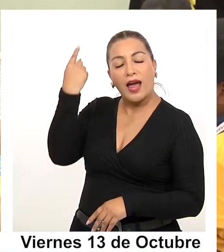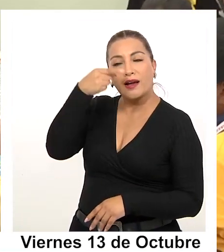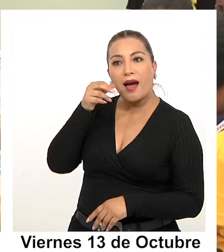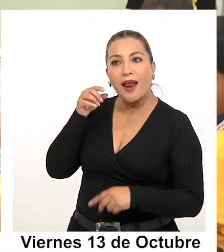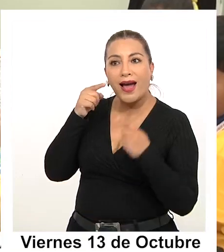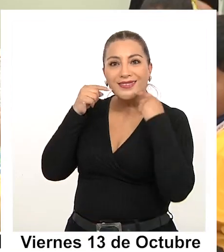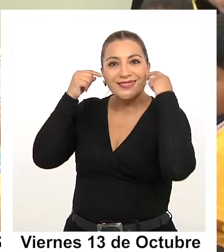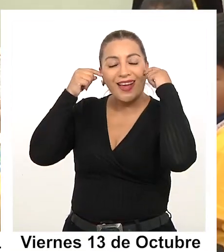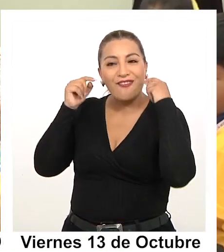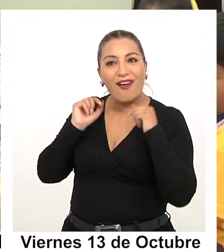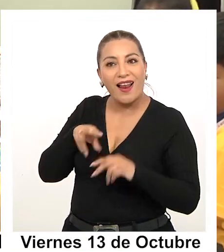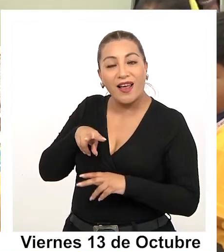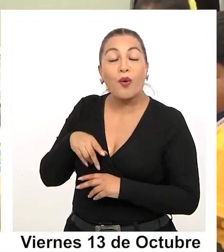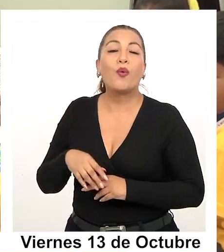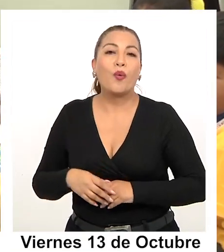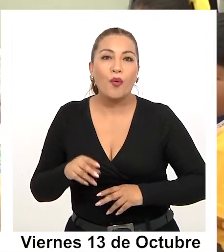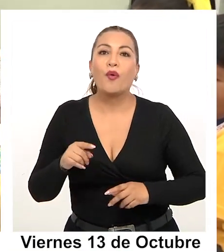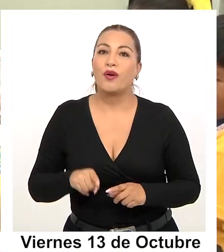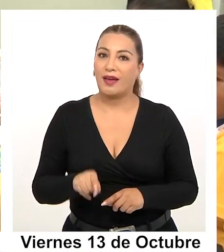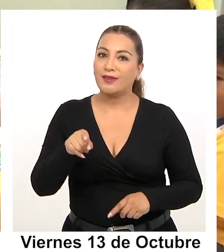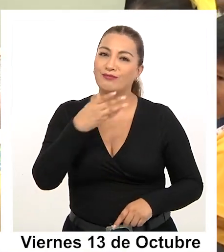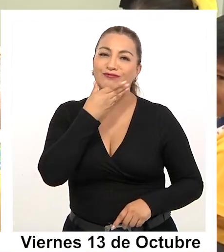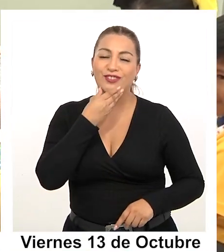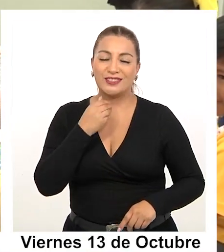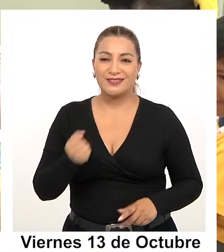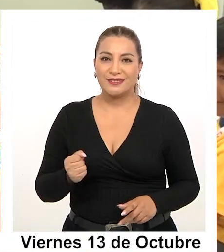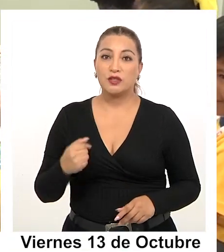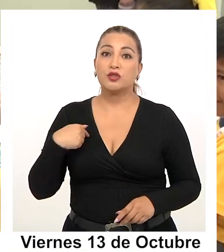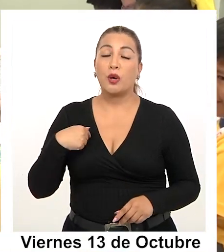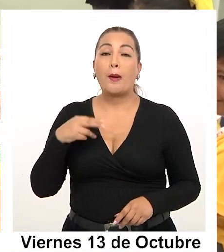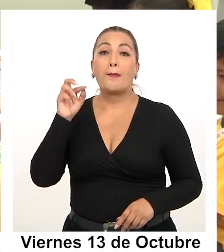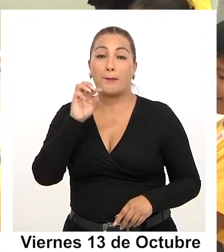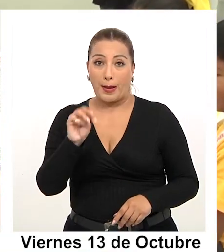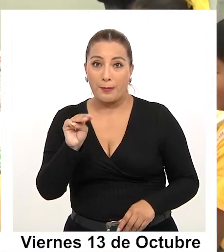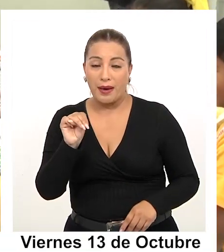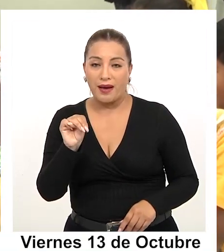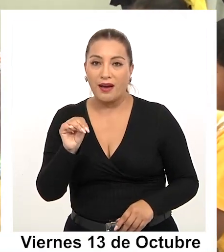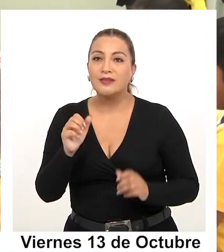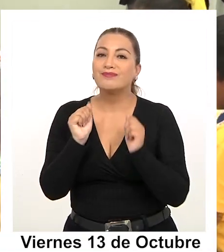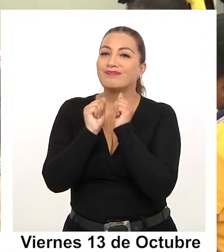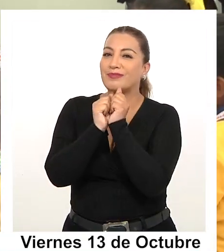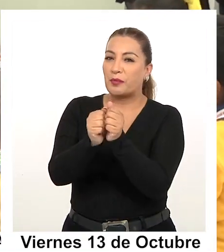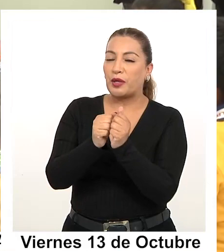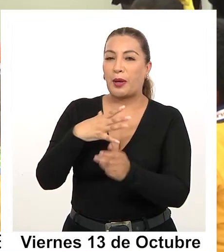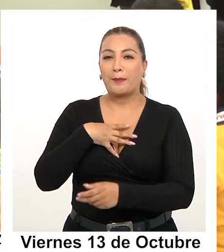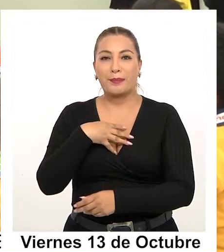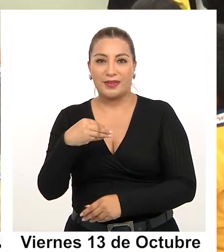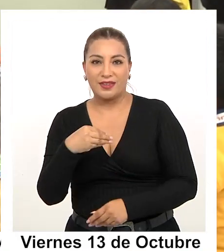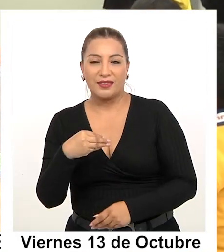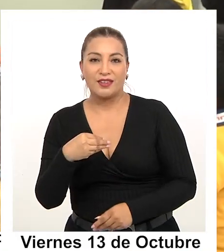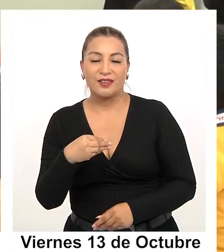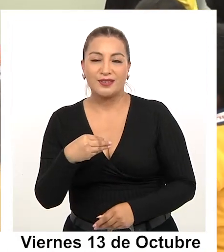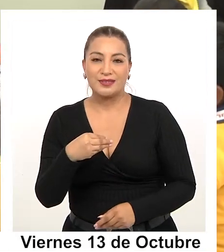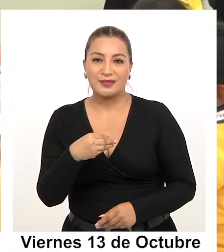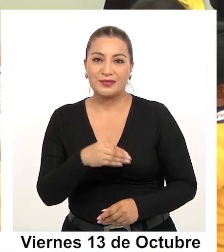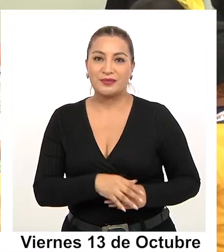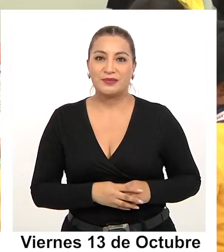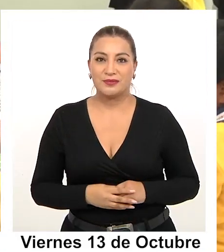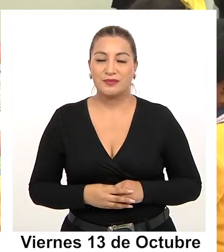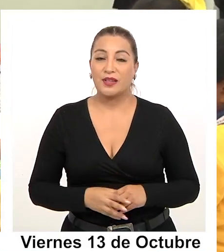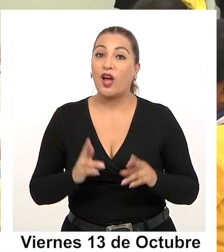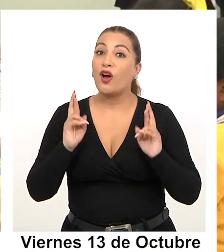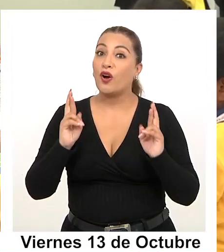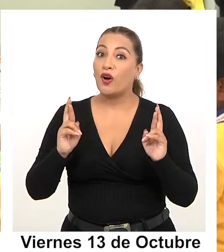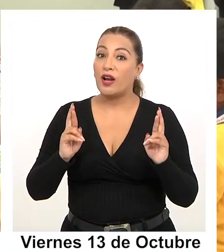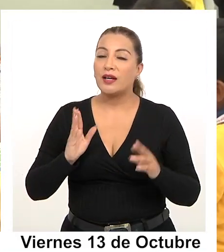están muy contentos con esto. Así que es muy lindo como apoderado poder acompañar a nuestros niños para que ojalá